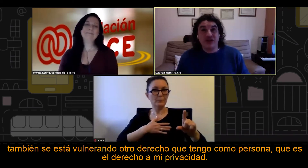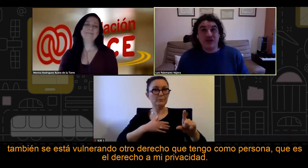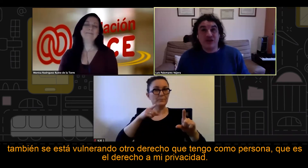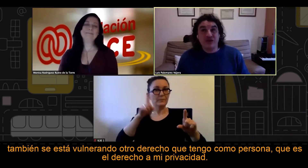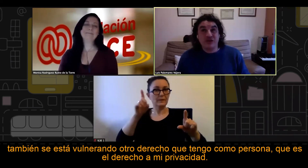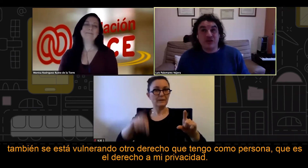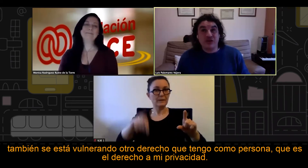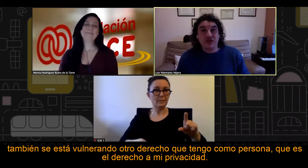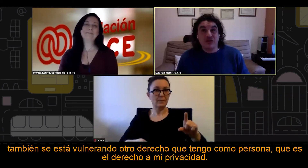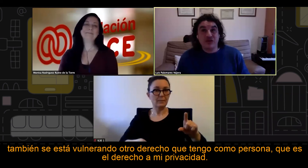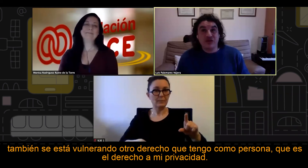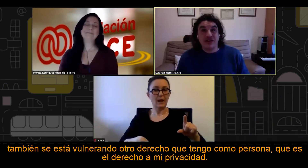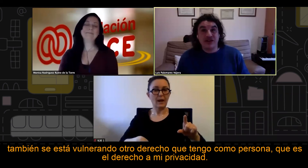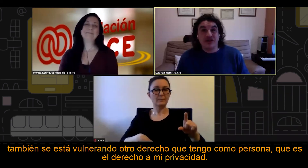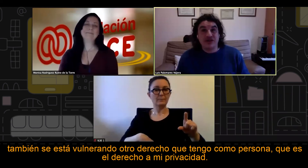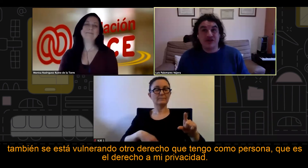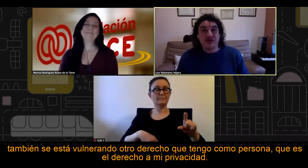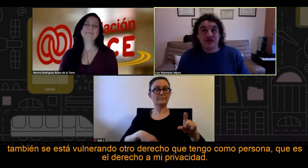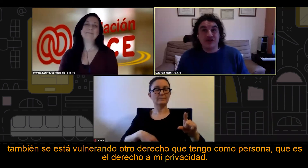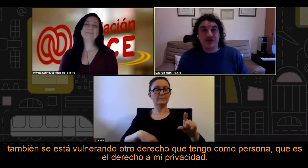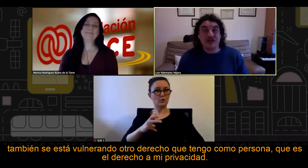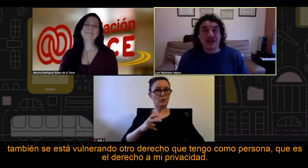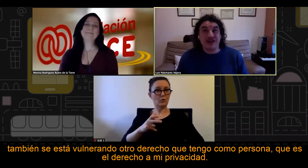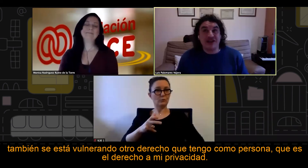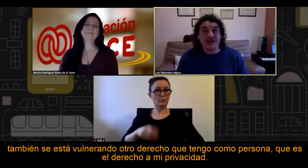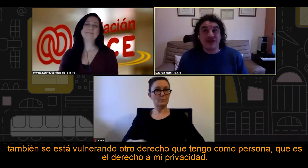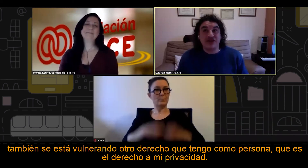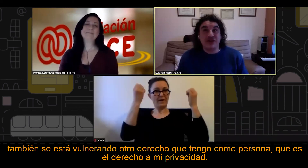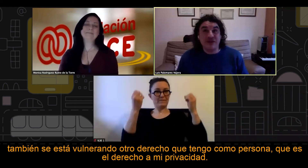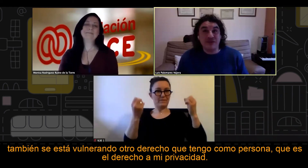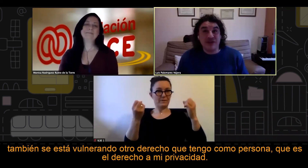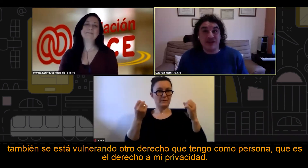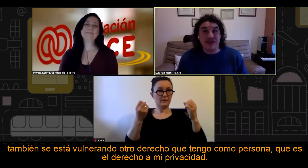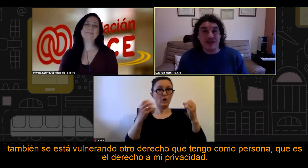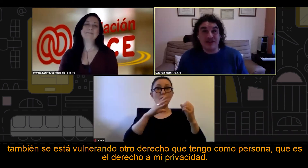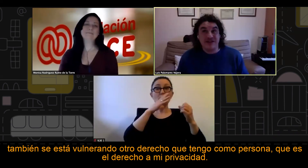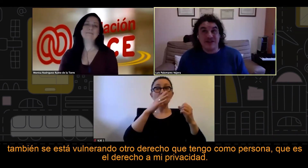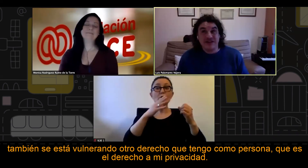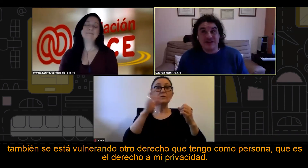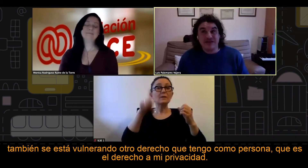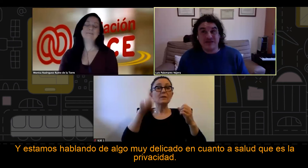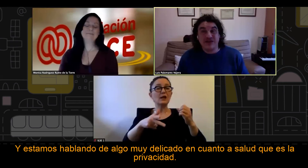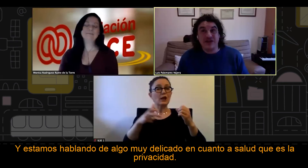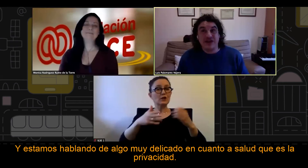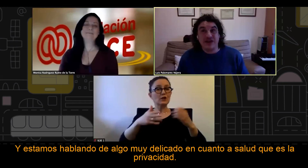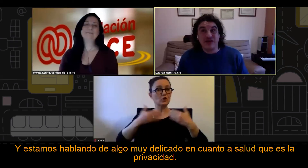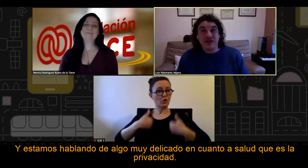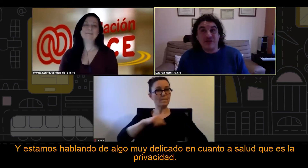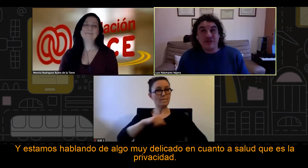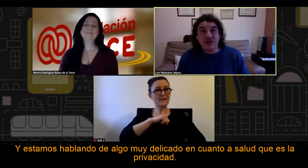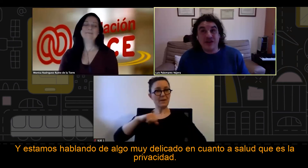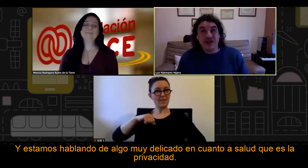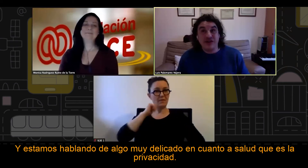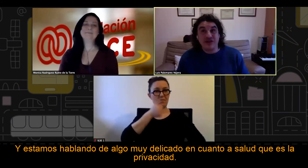vulnerando otro derecho que tengo como persona, que es el derecho a mi privacidad. Y estamos hablando de algo